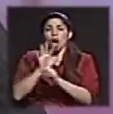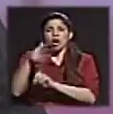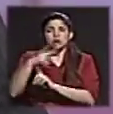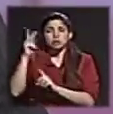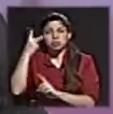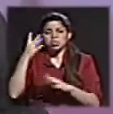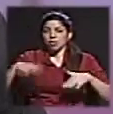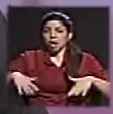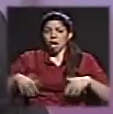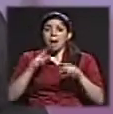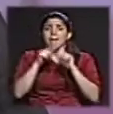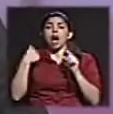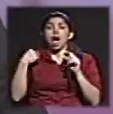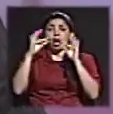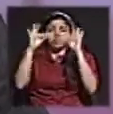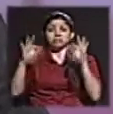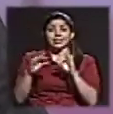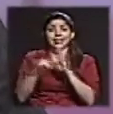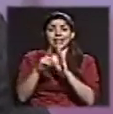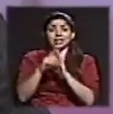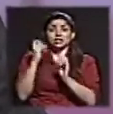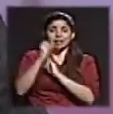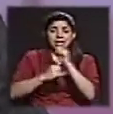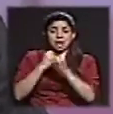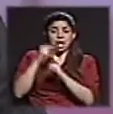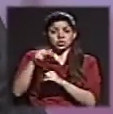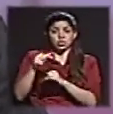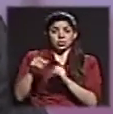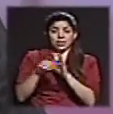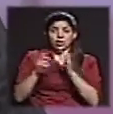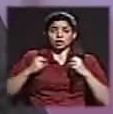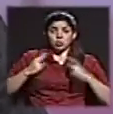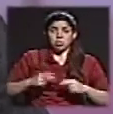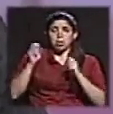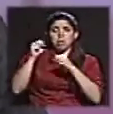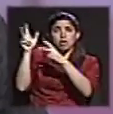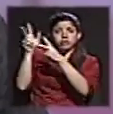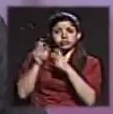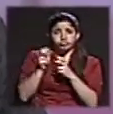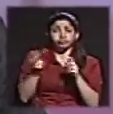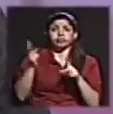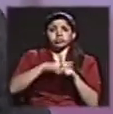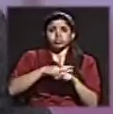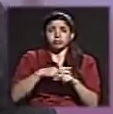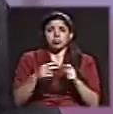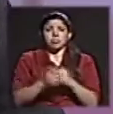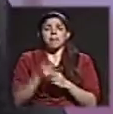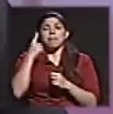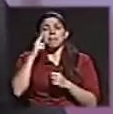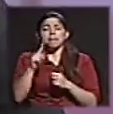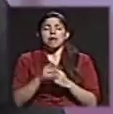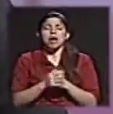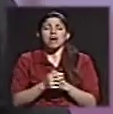agarrar, pero que sí hay un marco internacional de derechos humanos de donde podemos agarrarnos, ¿verdad?, de la CEDAW, de la Belén do Pará, incluso